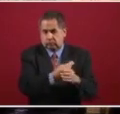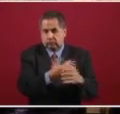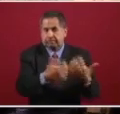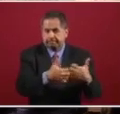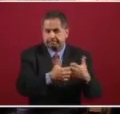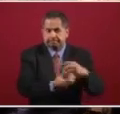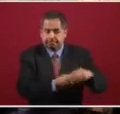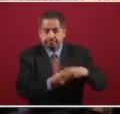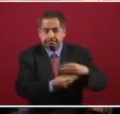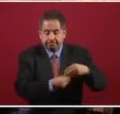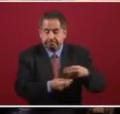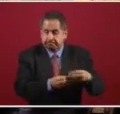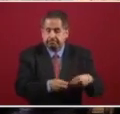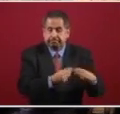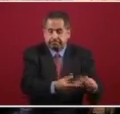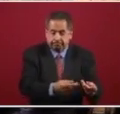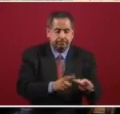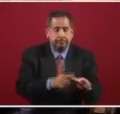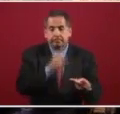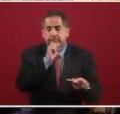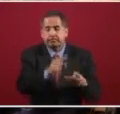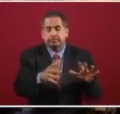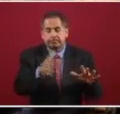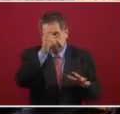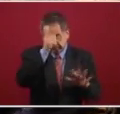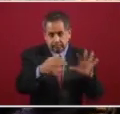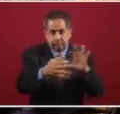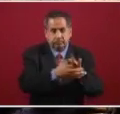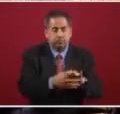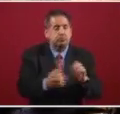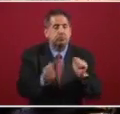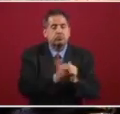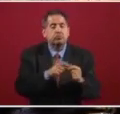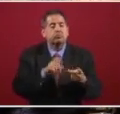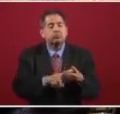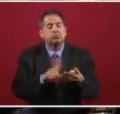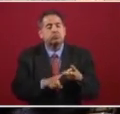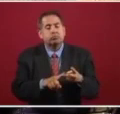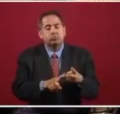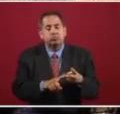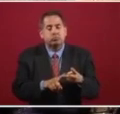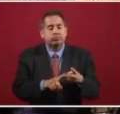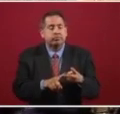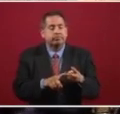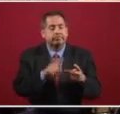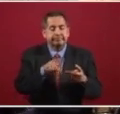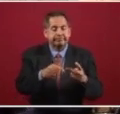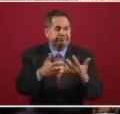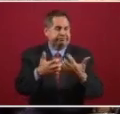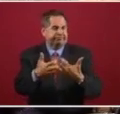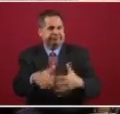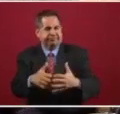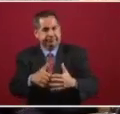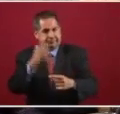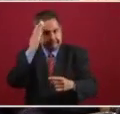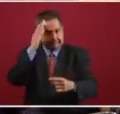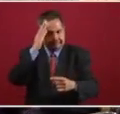que se tiene de convenios con las centrales generadoras que